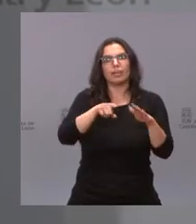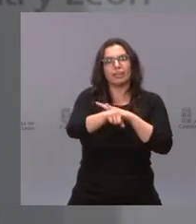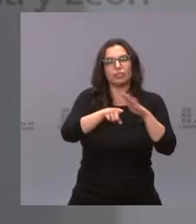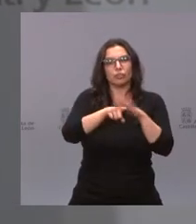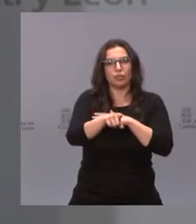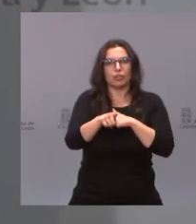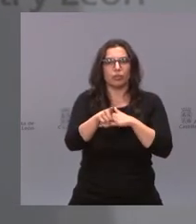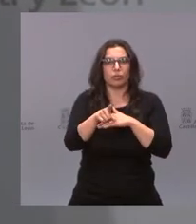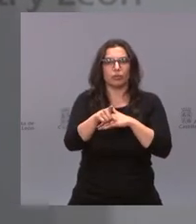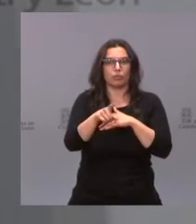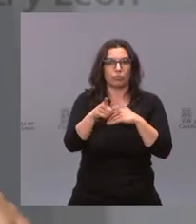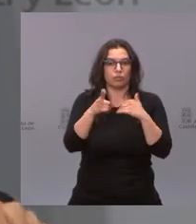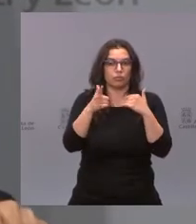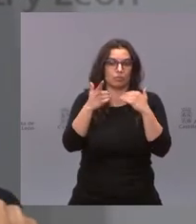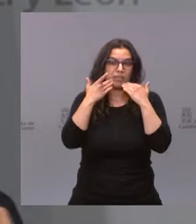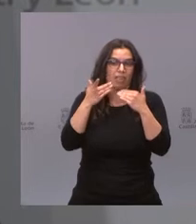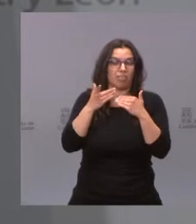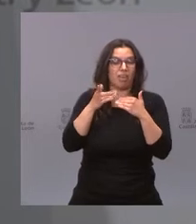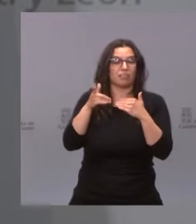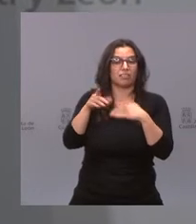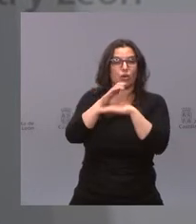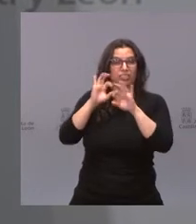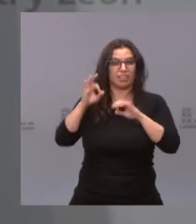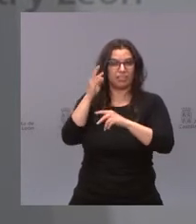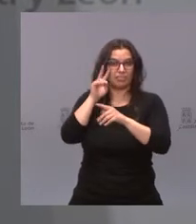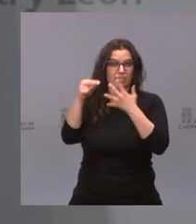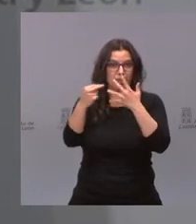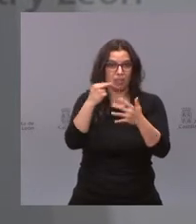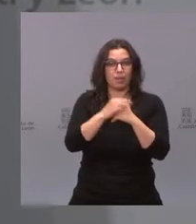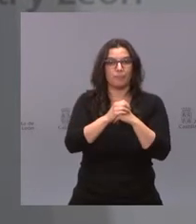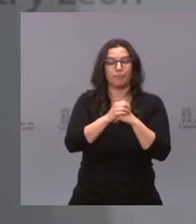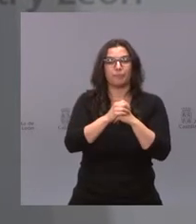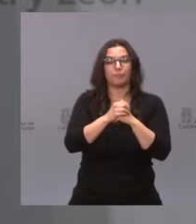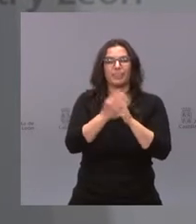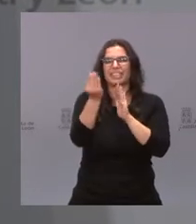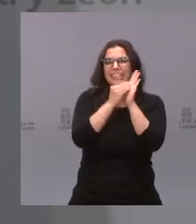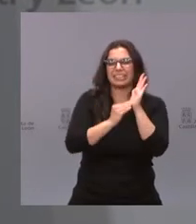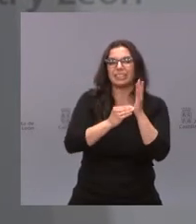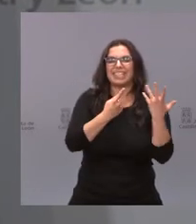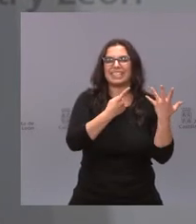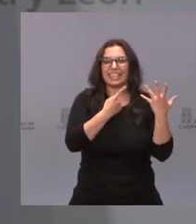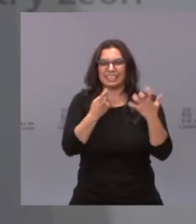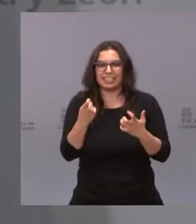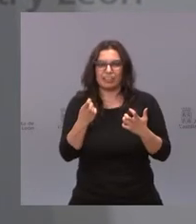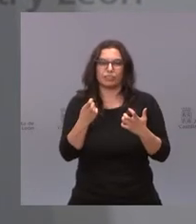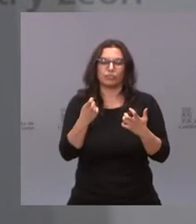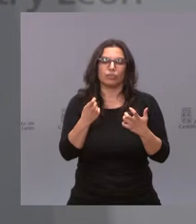través de la Consejería de Transparencia, que incluye más de 600